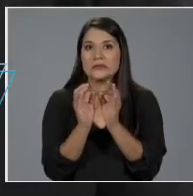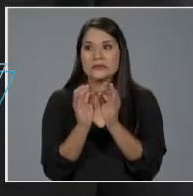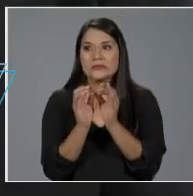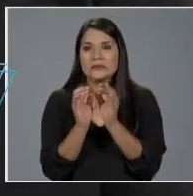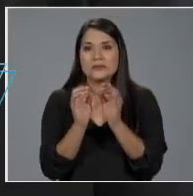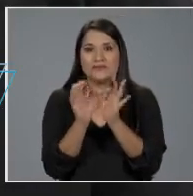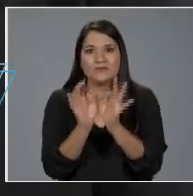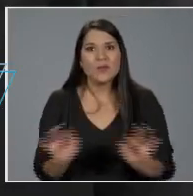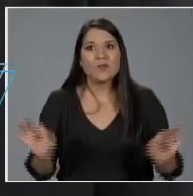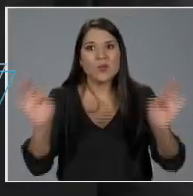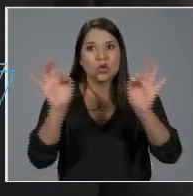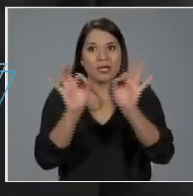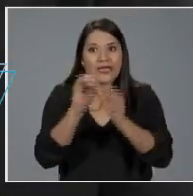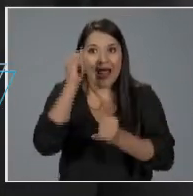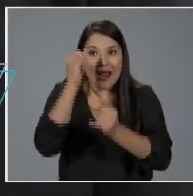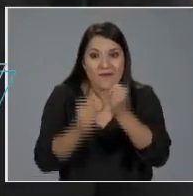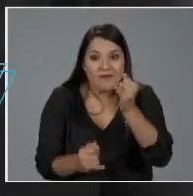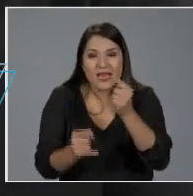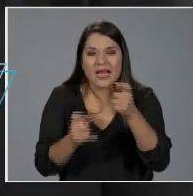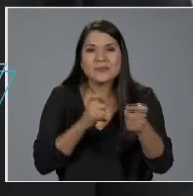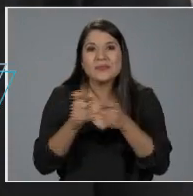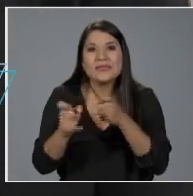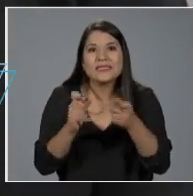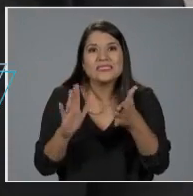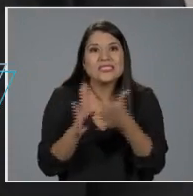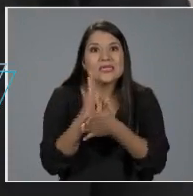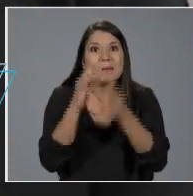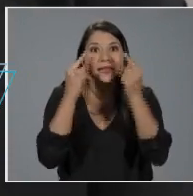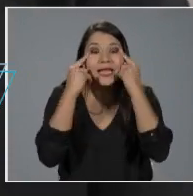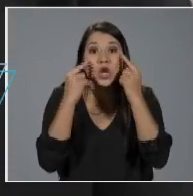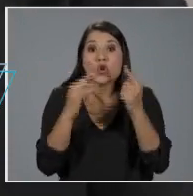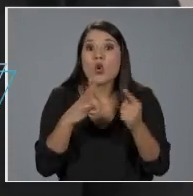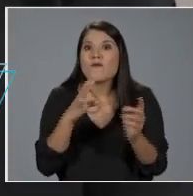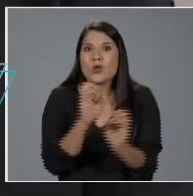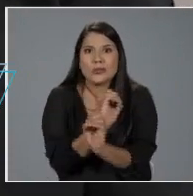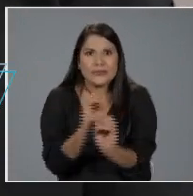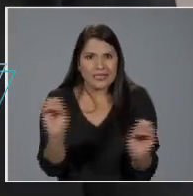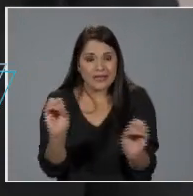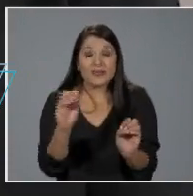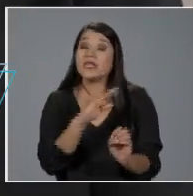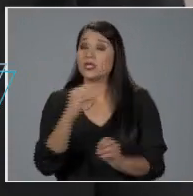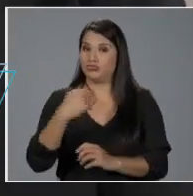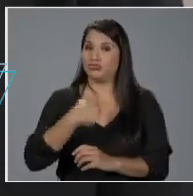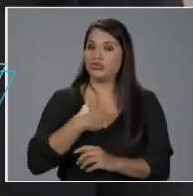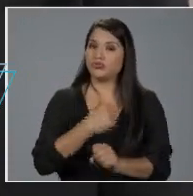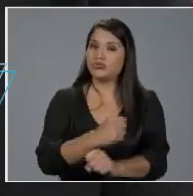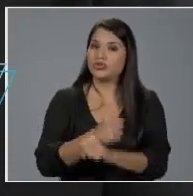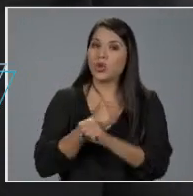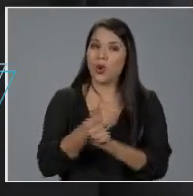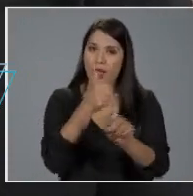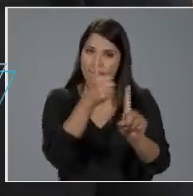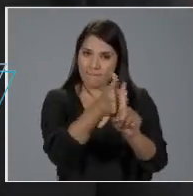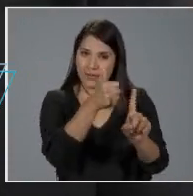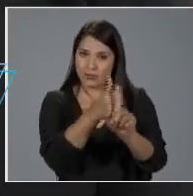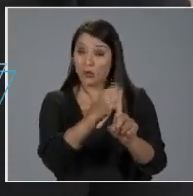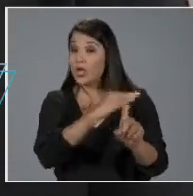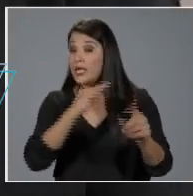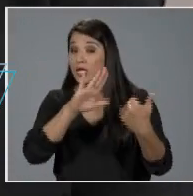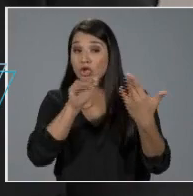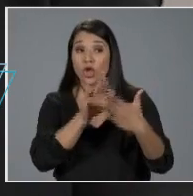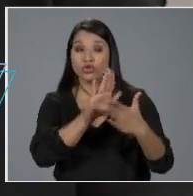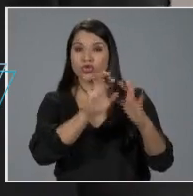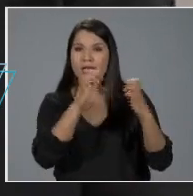de su administración, que fue el cementazo, no dijo una sola palabra, y yo estoy segura que él mismo y toda su